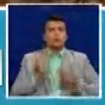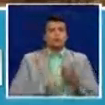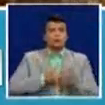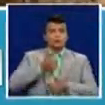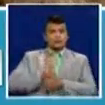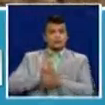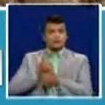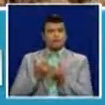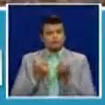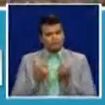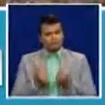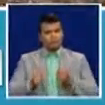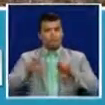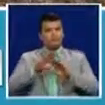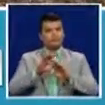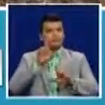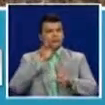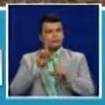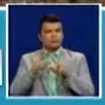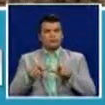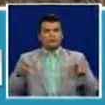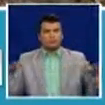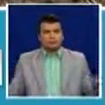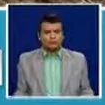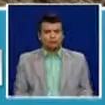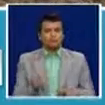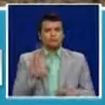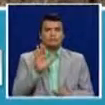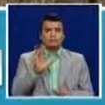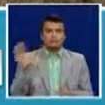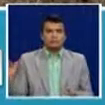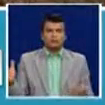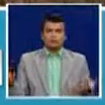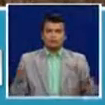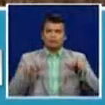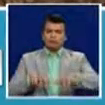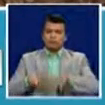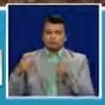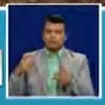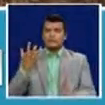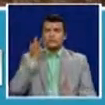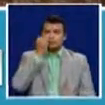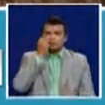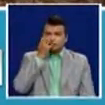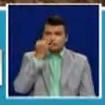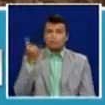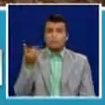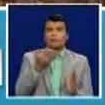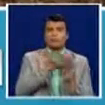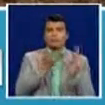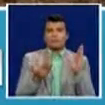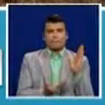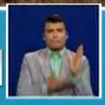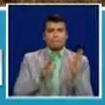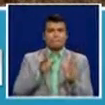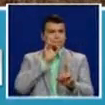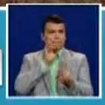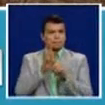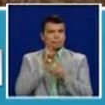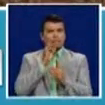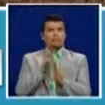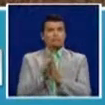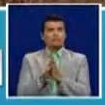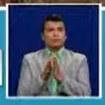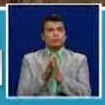sacar adelante su hectárea o su cultivo de naranjas o de aguacate? ¿Sí? Eso es lo que queremos también